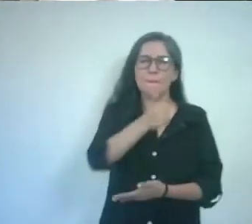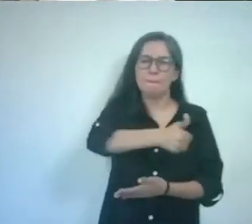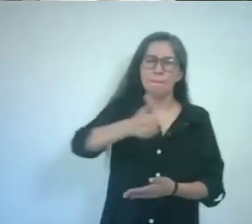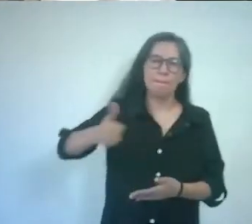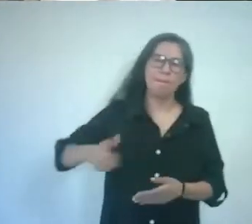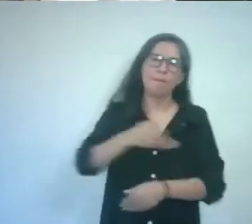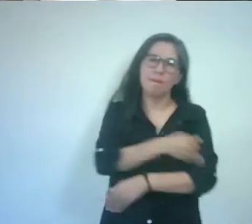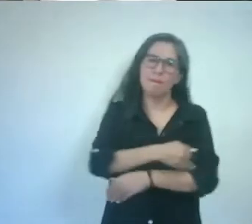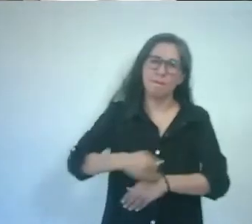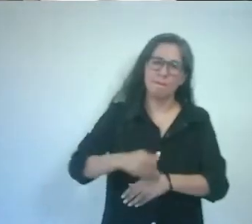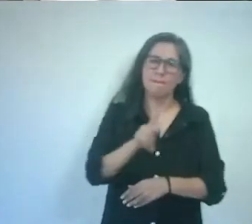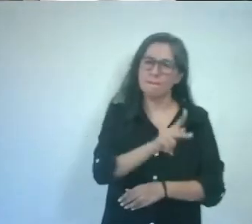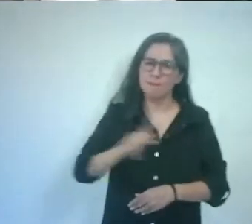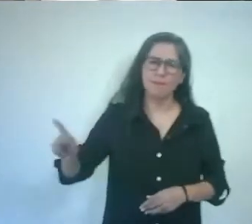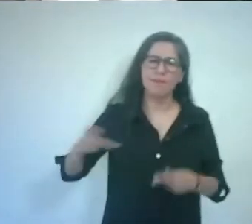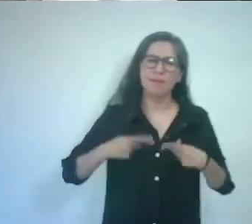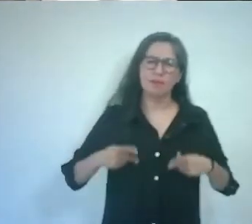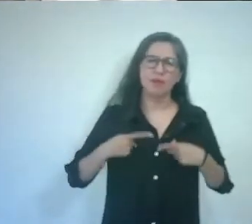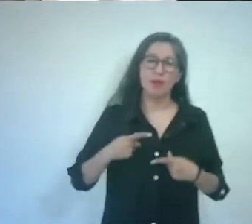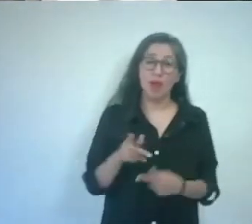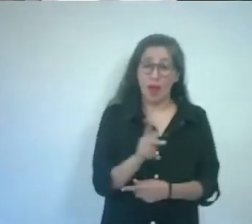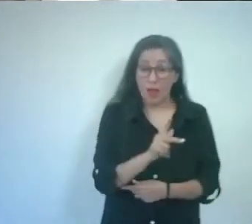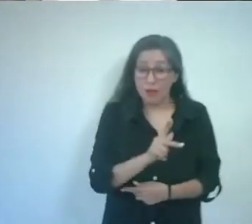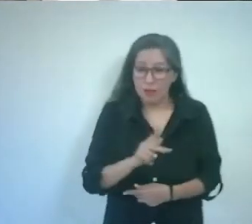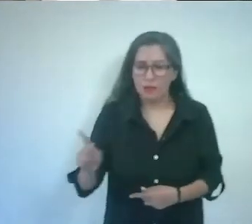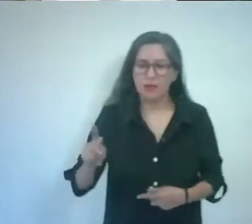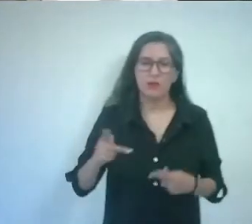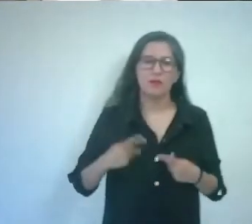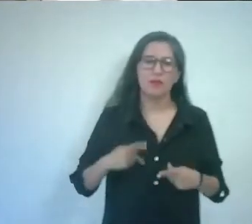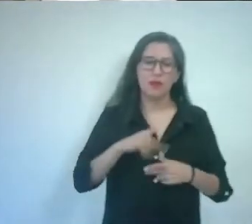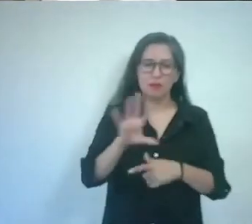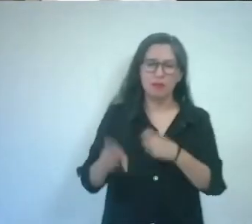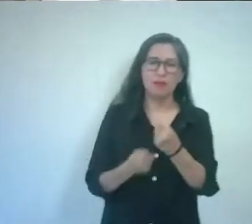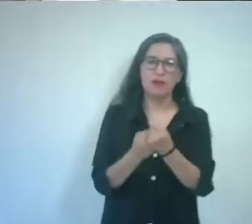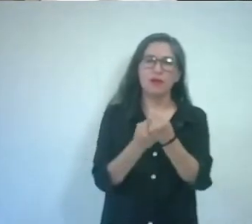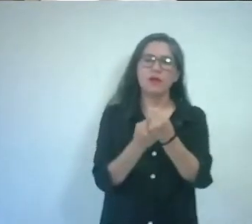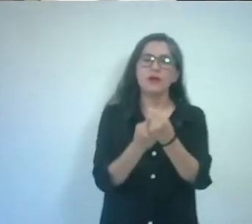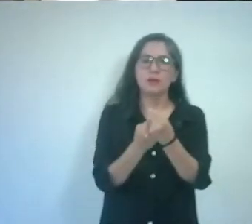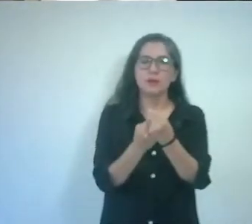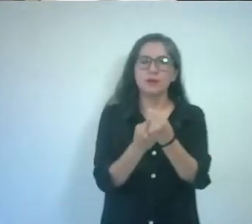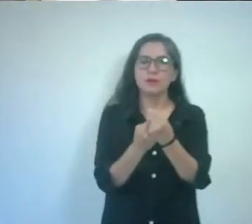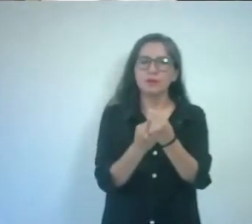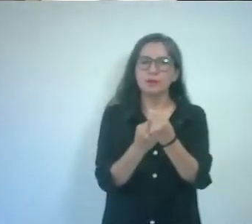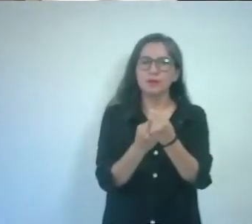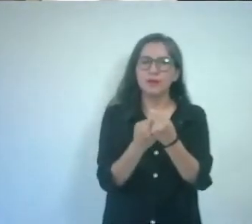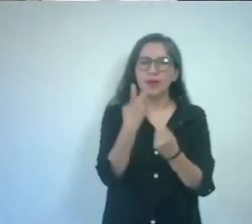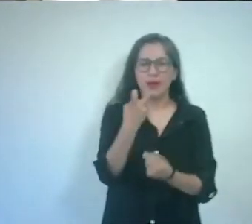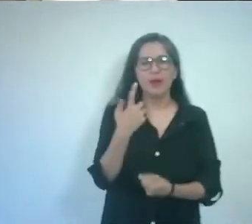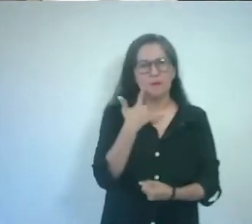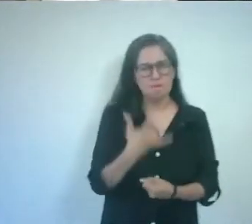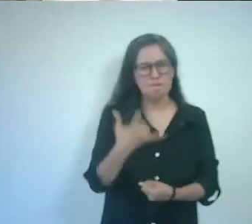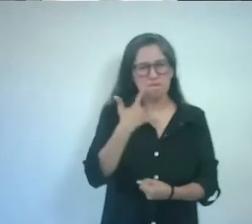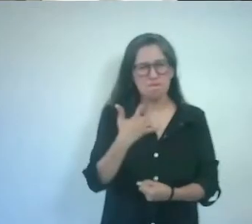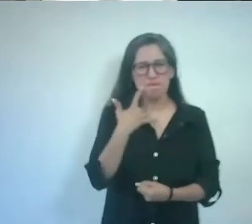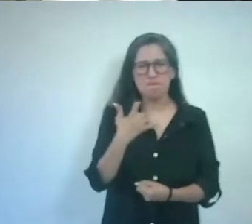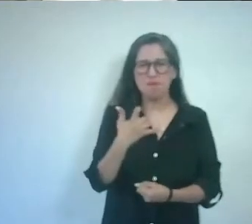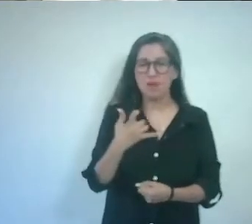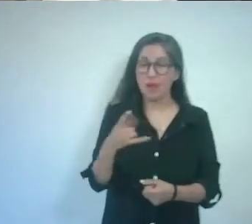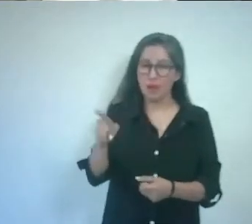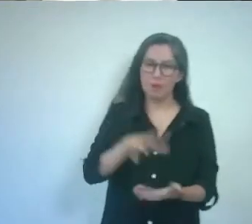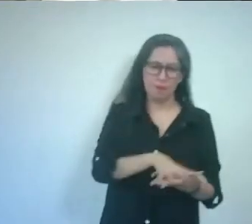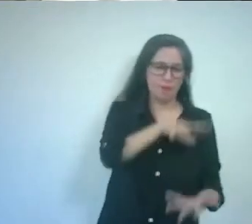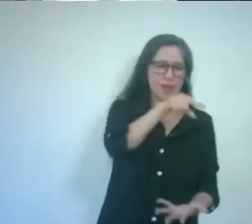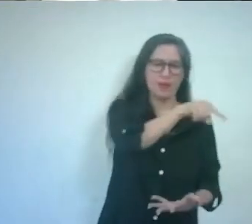las familias, a todos los entornos que sostienen esos esfuerzos, sobre todo de la gente de